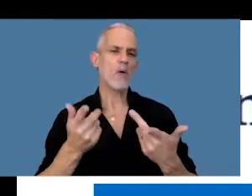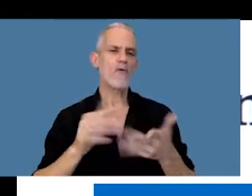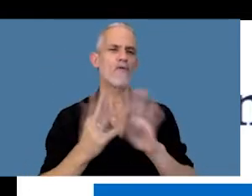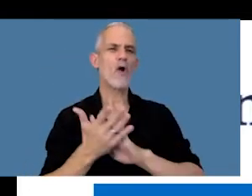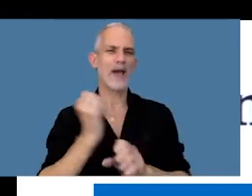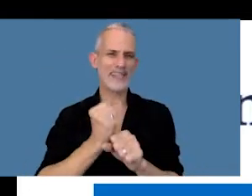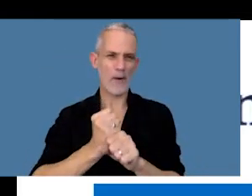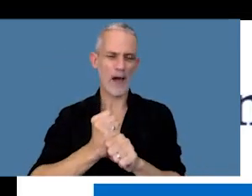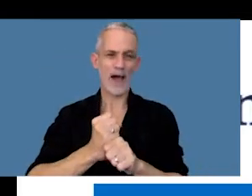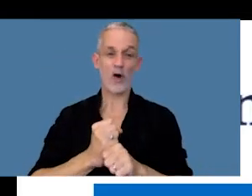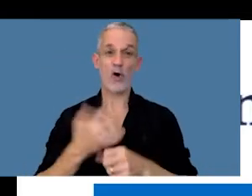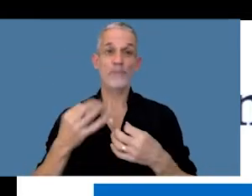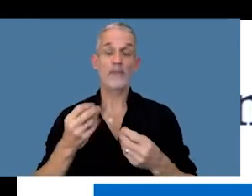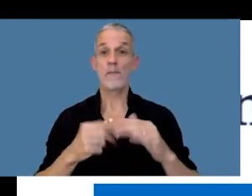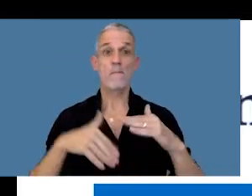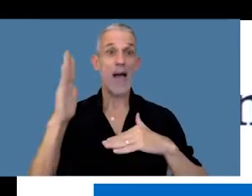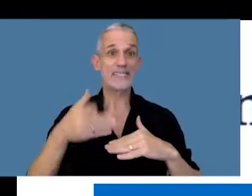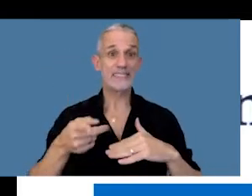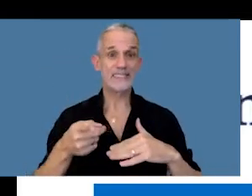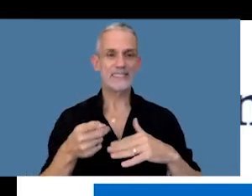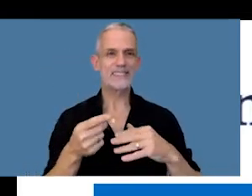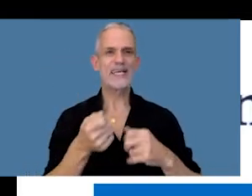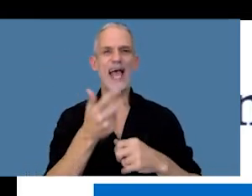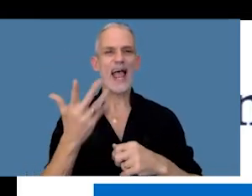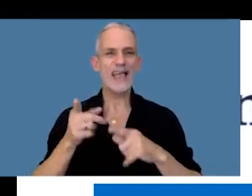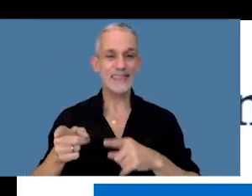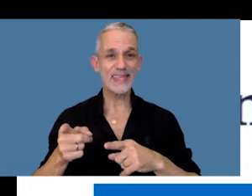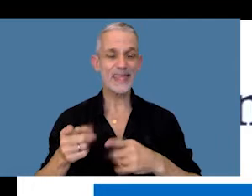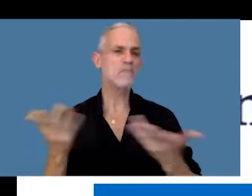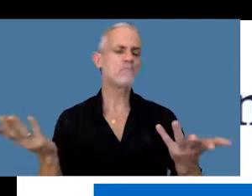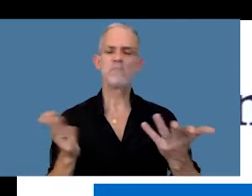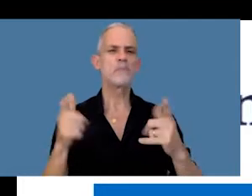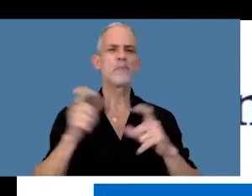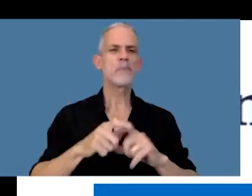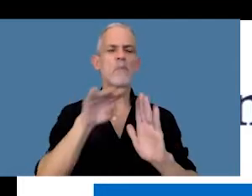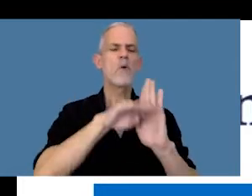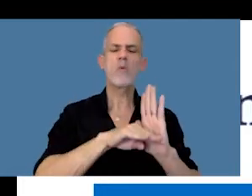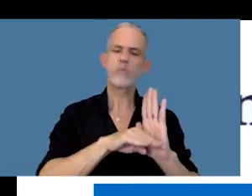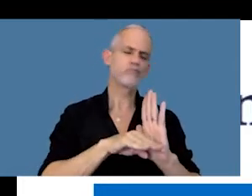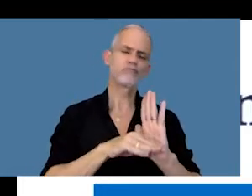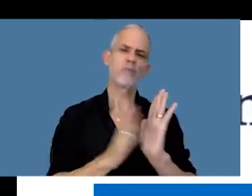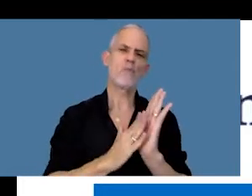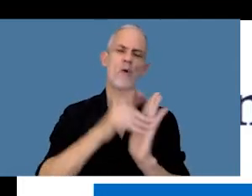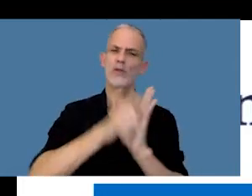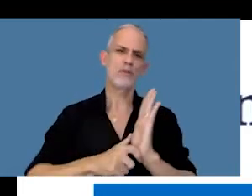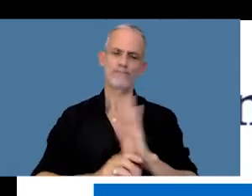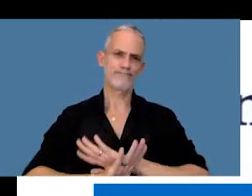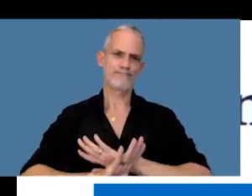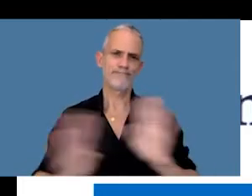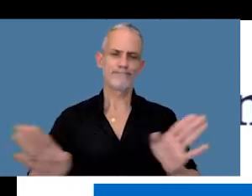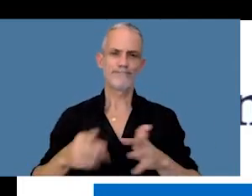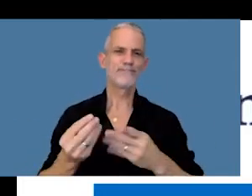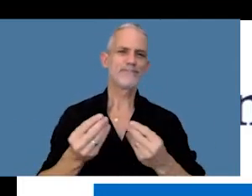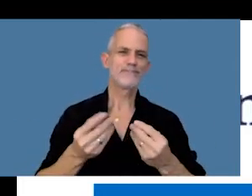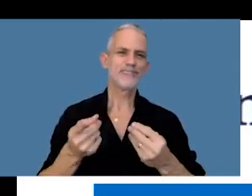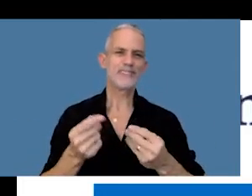Es decir, que pasada ese número, por más que se reúnan las otras condiciones, el monotributista no puede ni pasar por